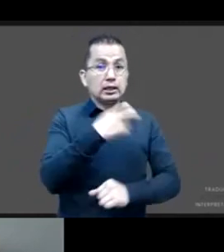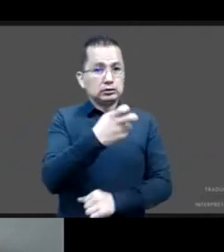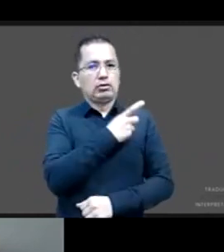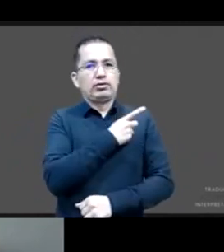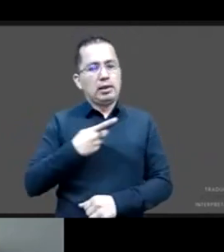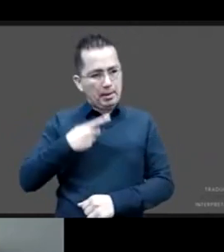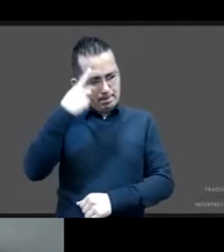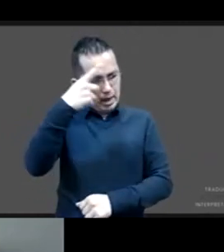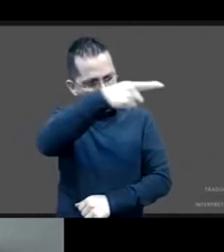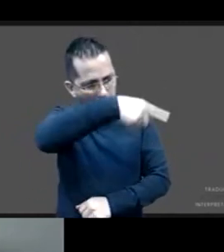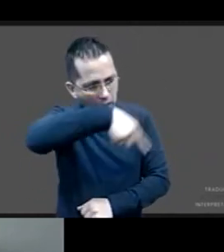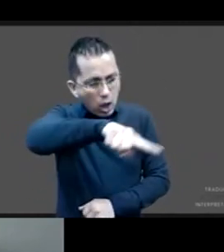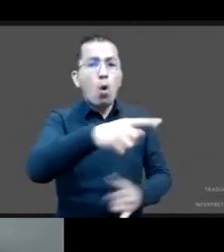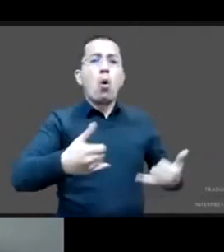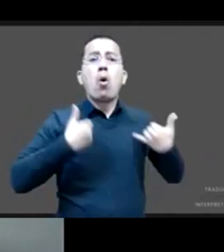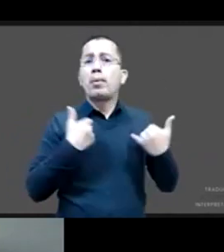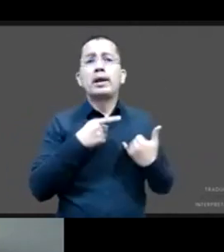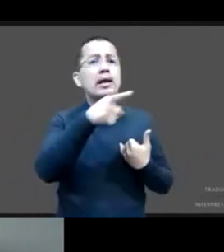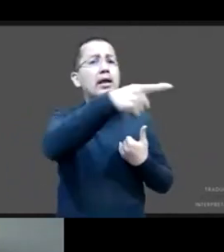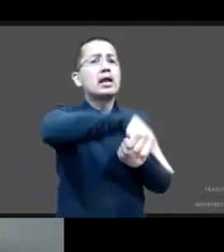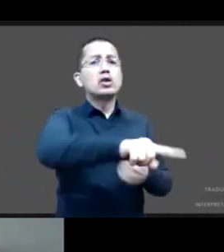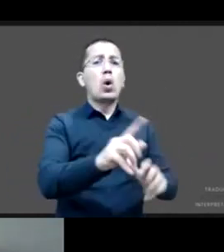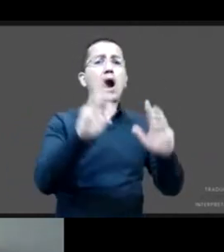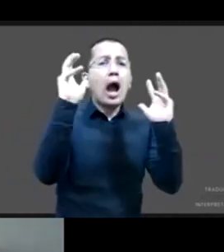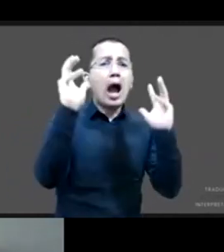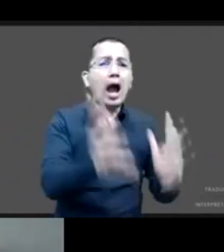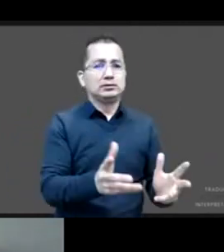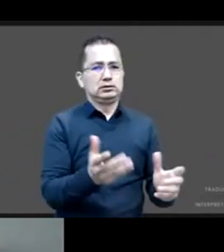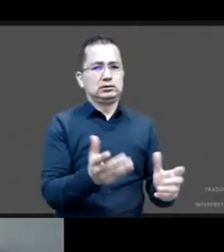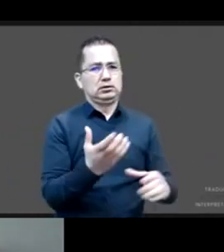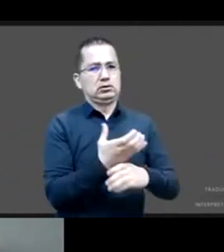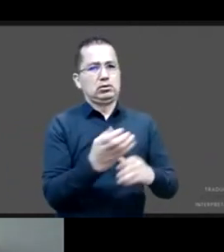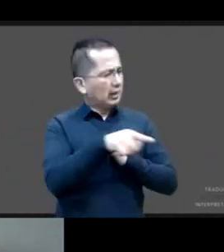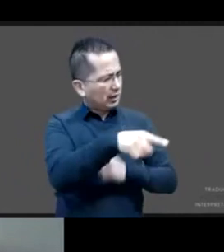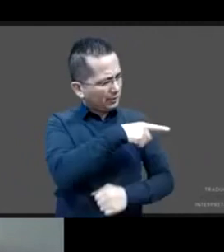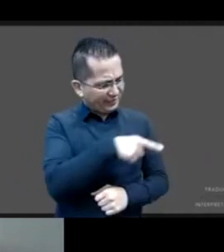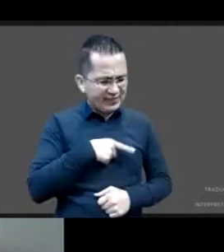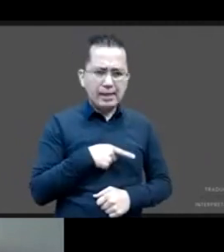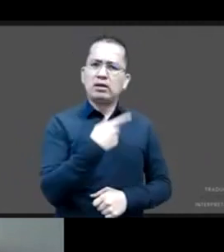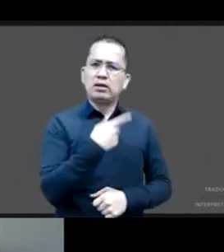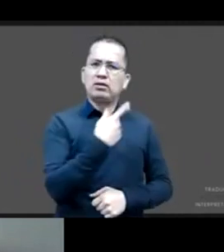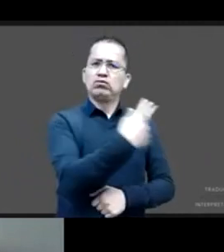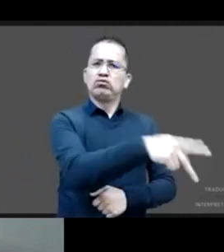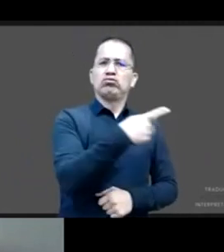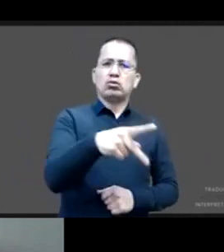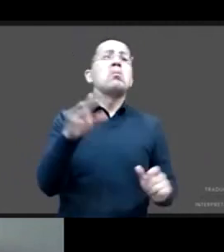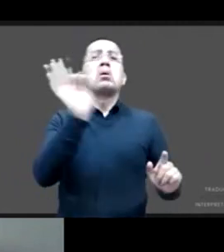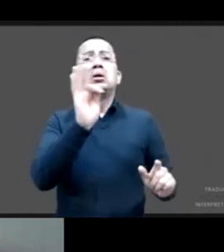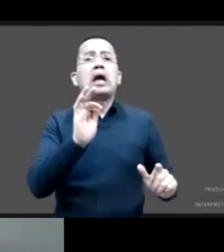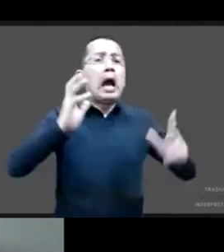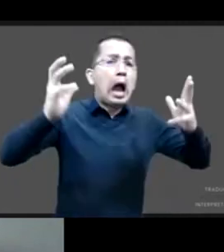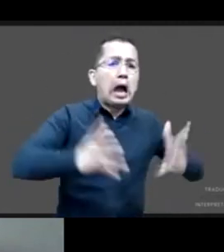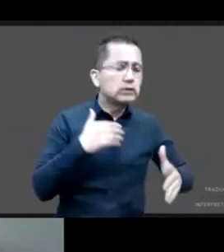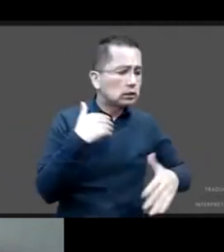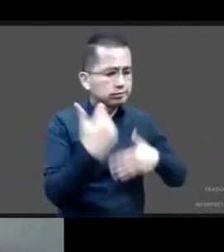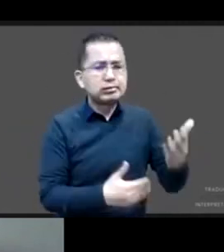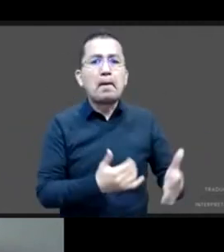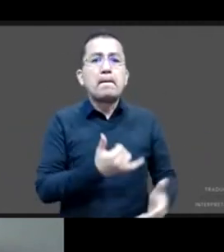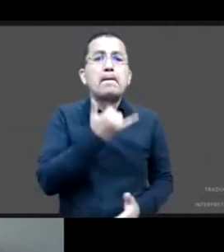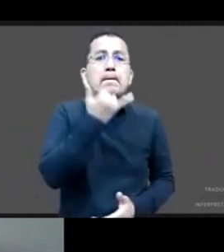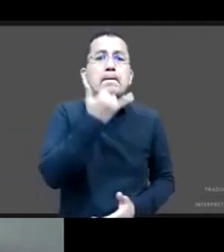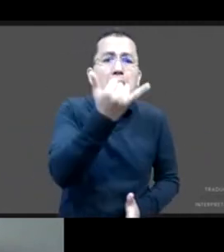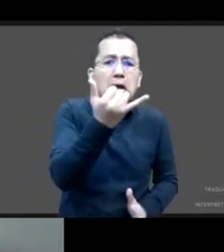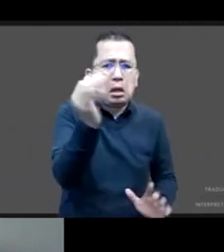joven y que el joven tome ese protagonismo y que efectivamente tendrán algunos errores a lo mejor habrá proyectos